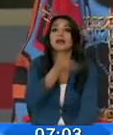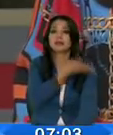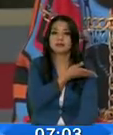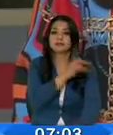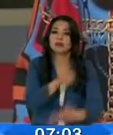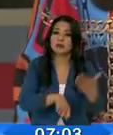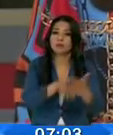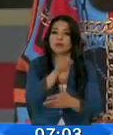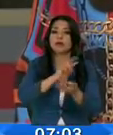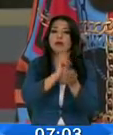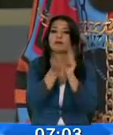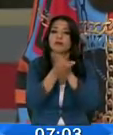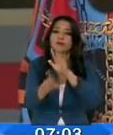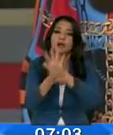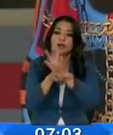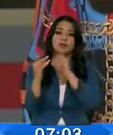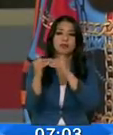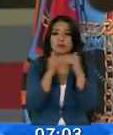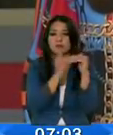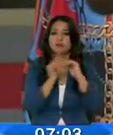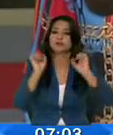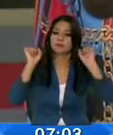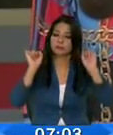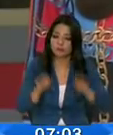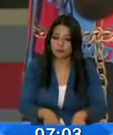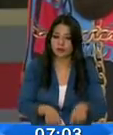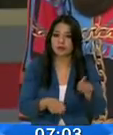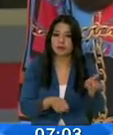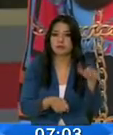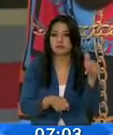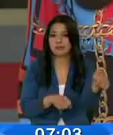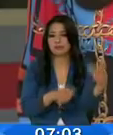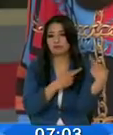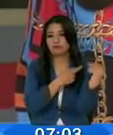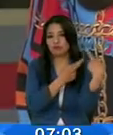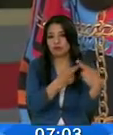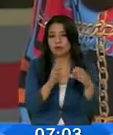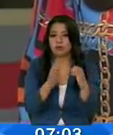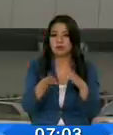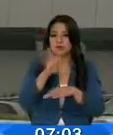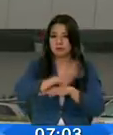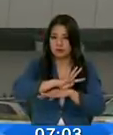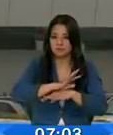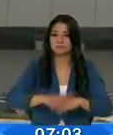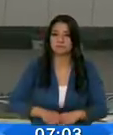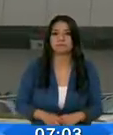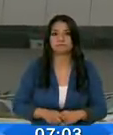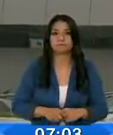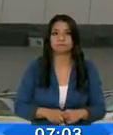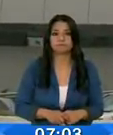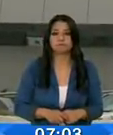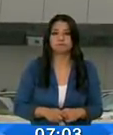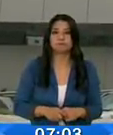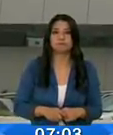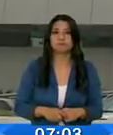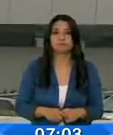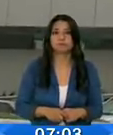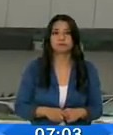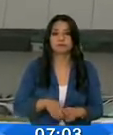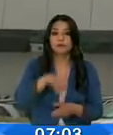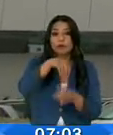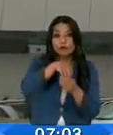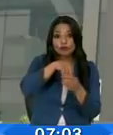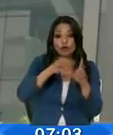se aprueben las reformas al Código de la Democracia en la Asamblea Nacional. La entrega del denominado